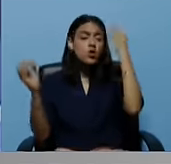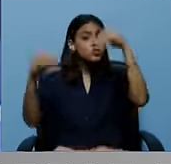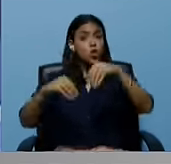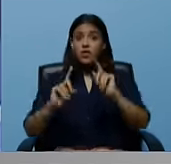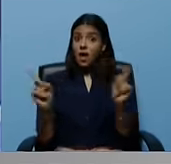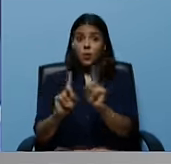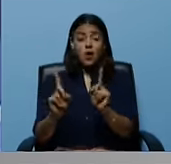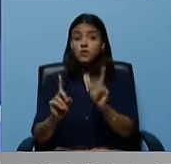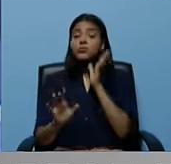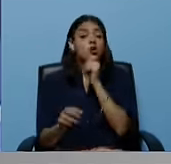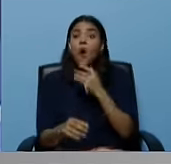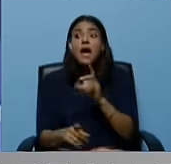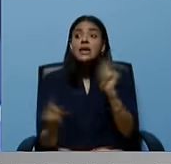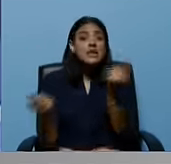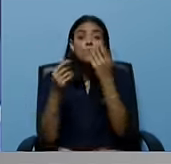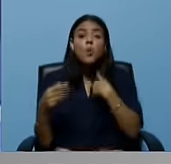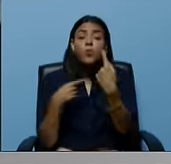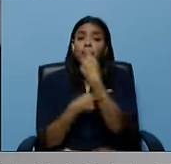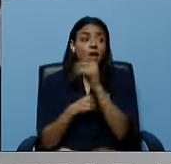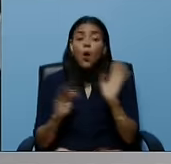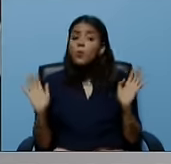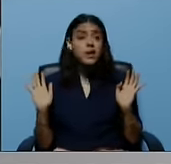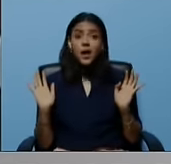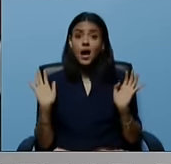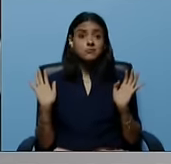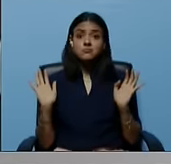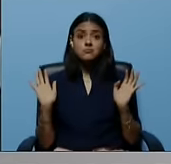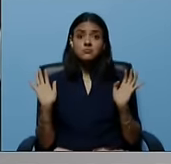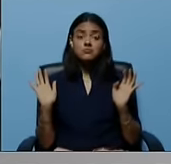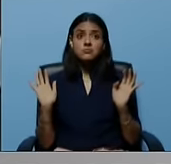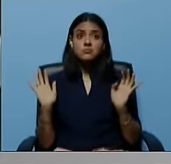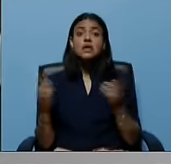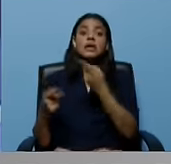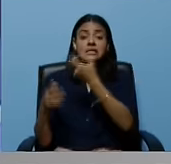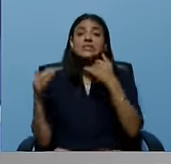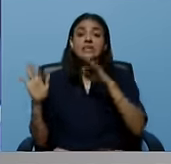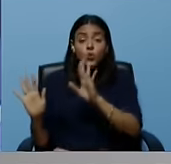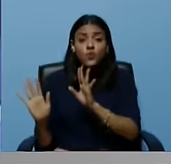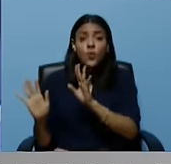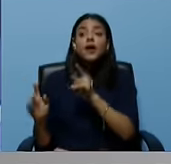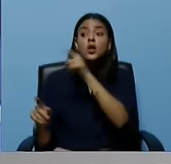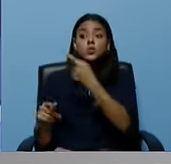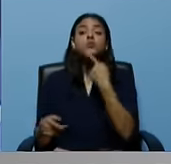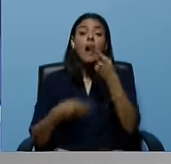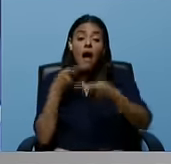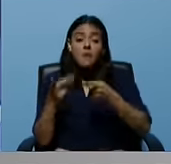No existe. En el mejor de los casos para usted,